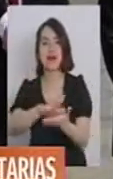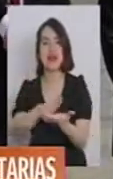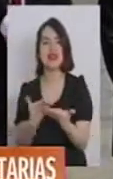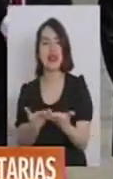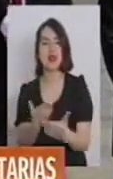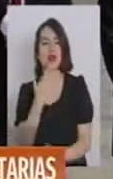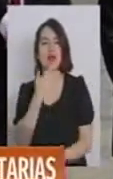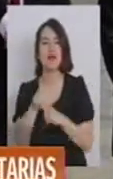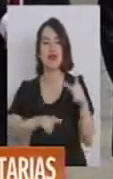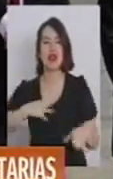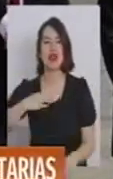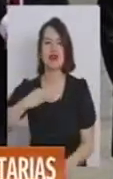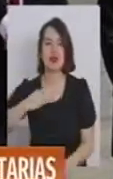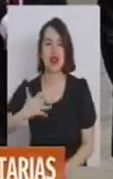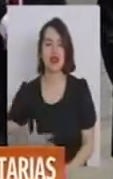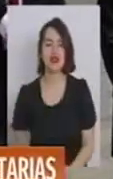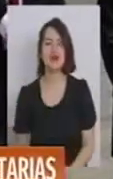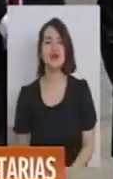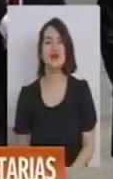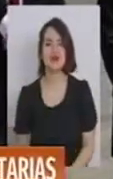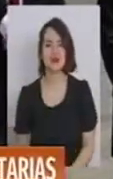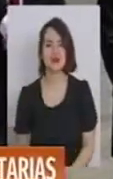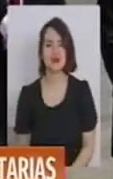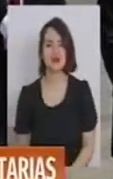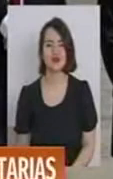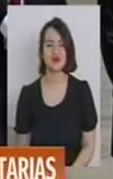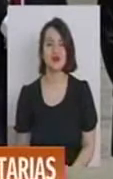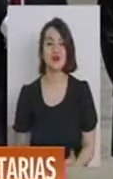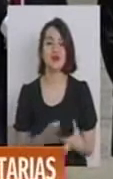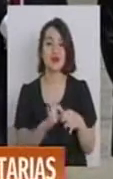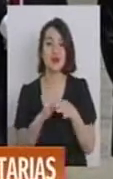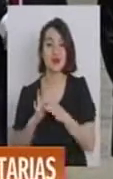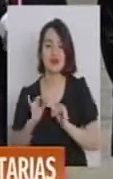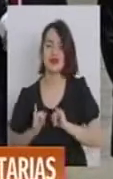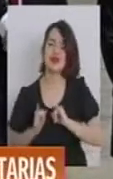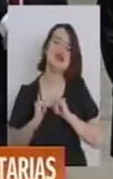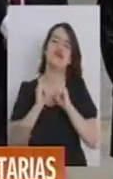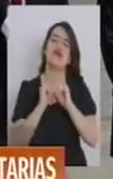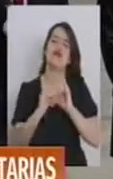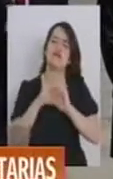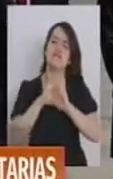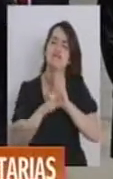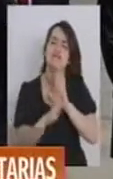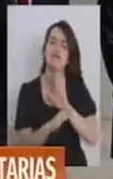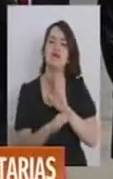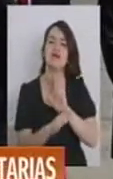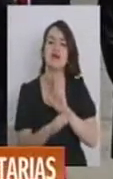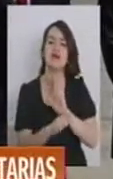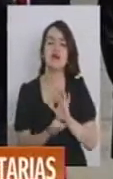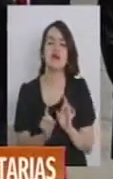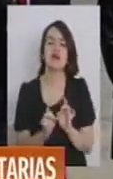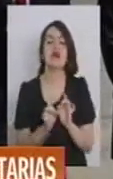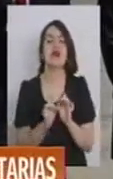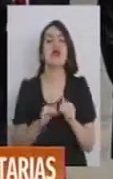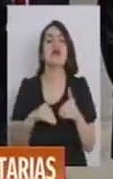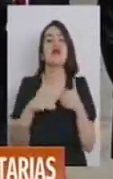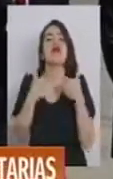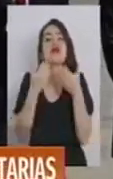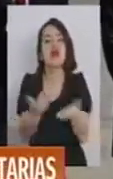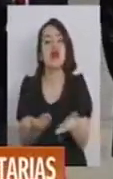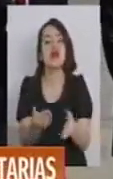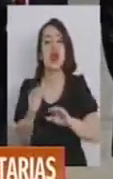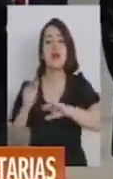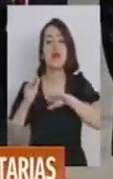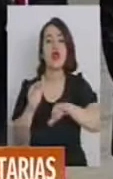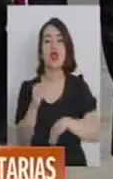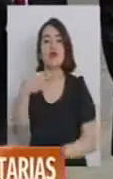con los ciudadanos. Y por tanto, va a informar detalladamente y va a proveer y apoyar